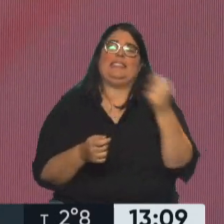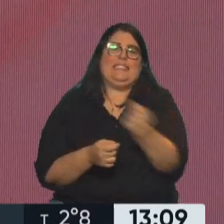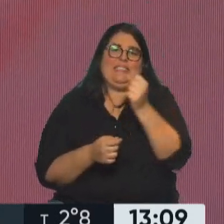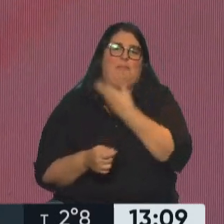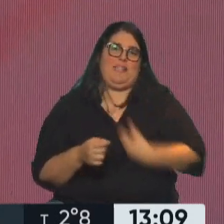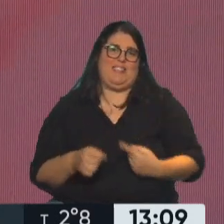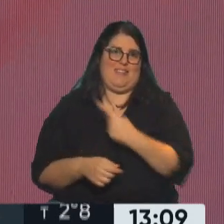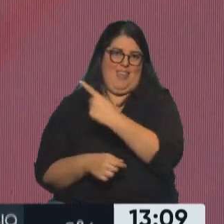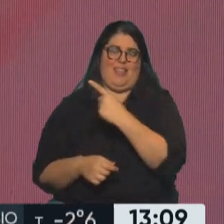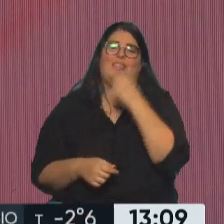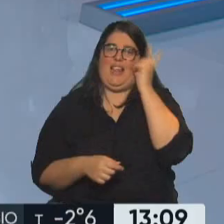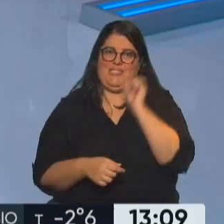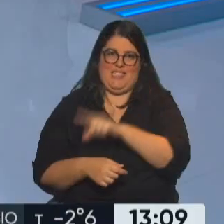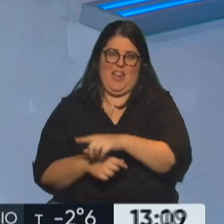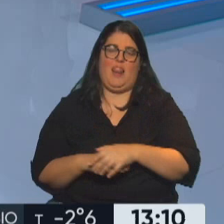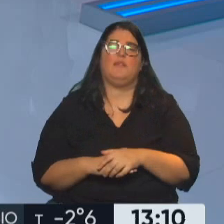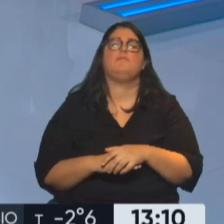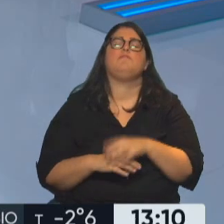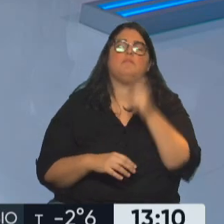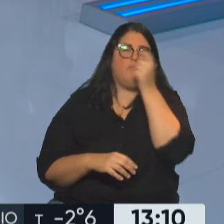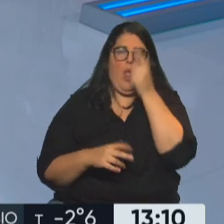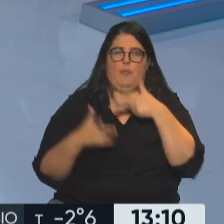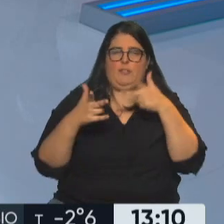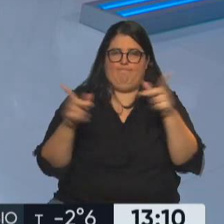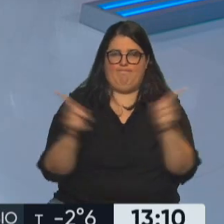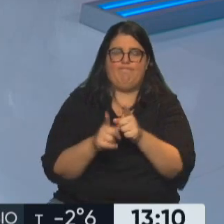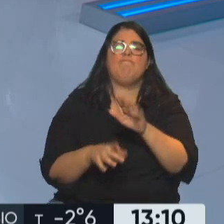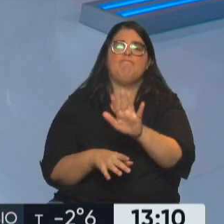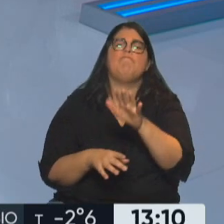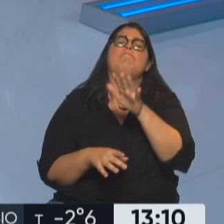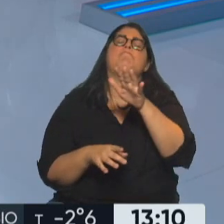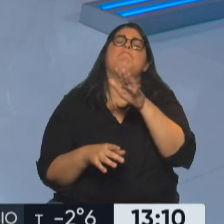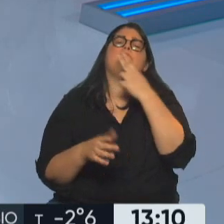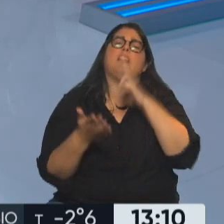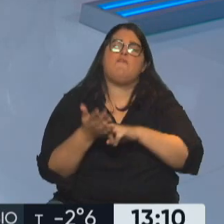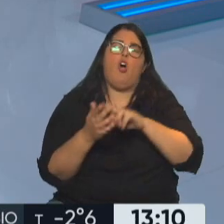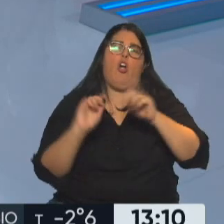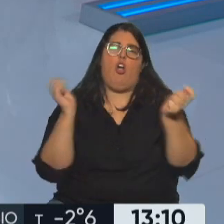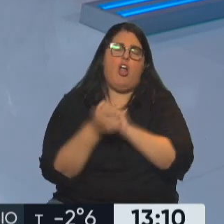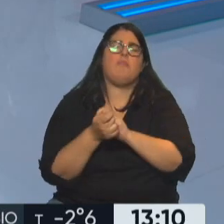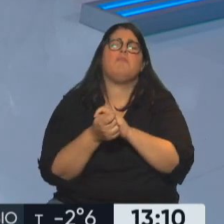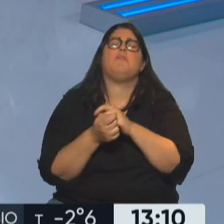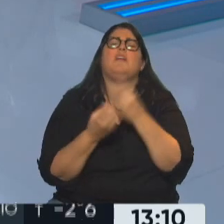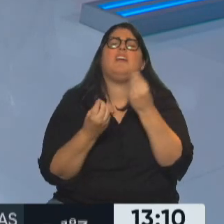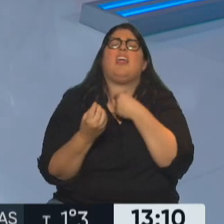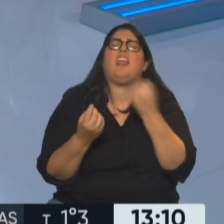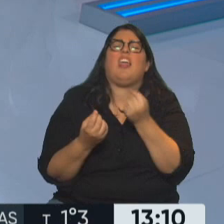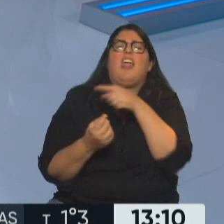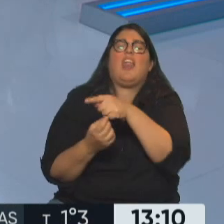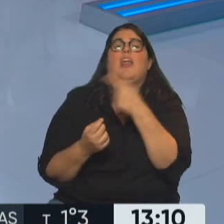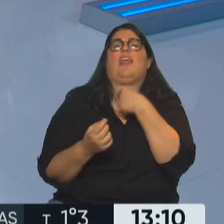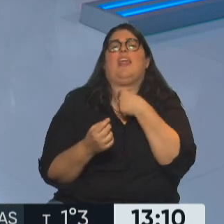el presidente del vecino país. A ver, rápidamente, reforma impositiva, destino de los fondos. ¿Qué quiere Gabriel Boric? Pretende